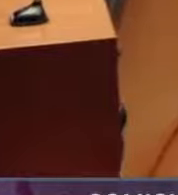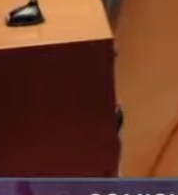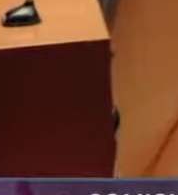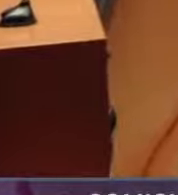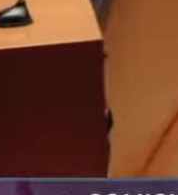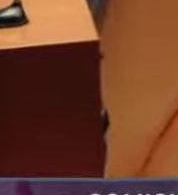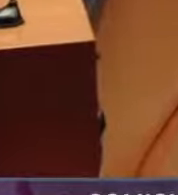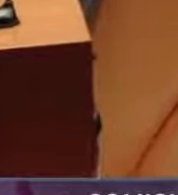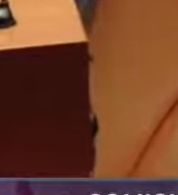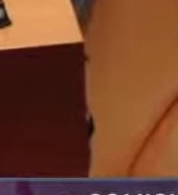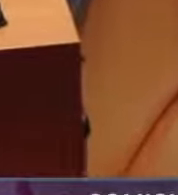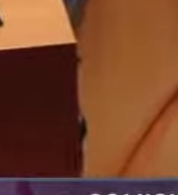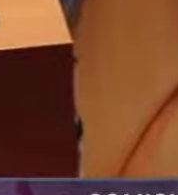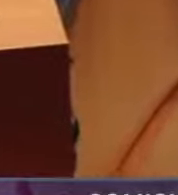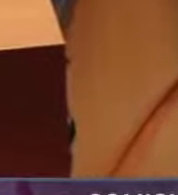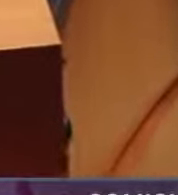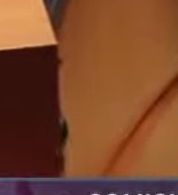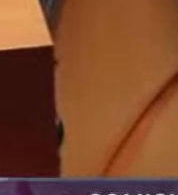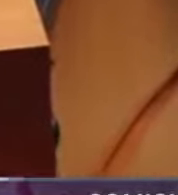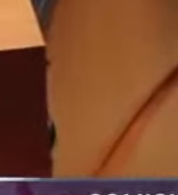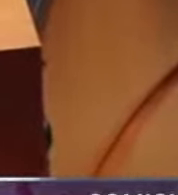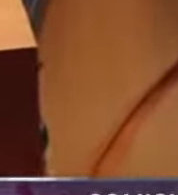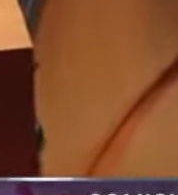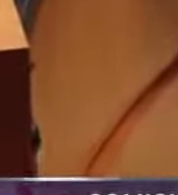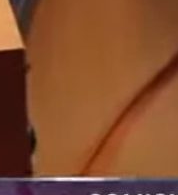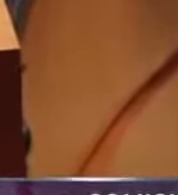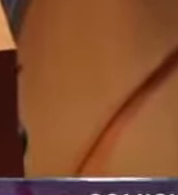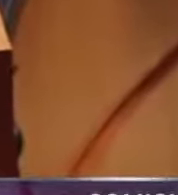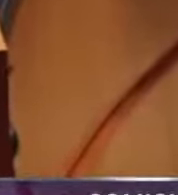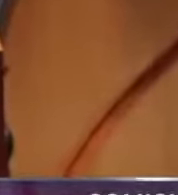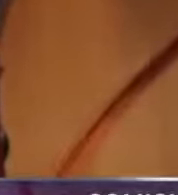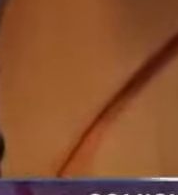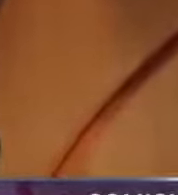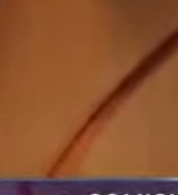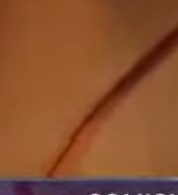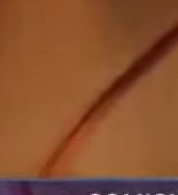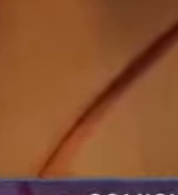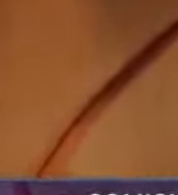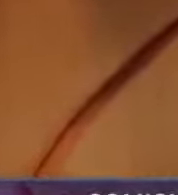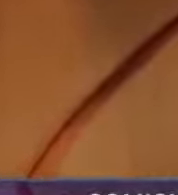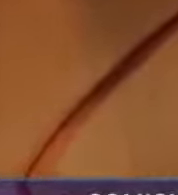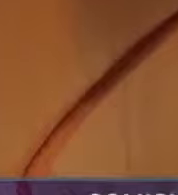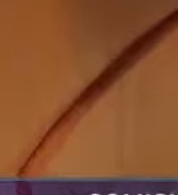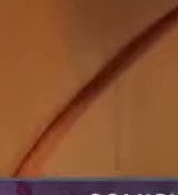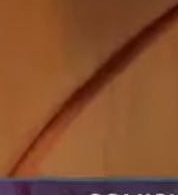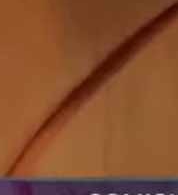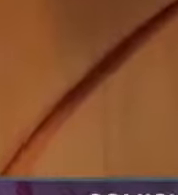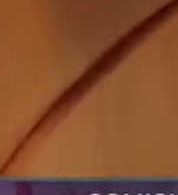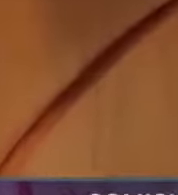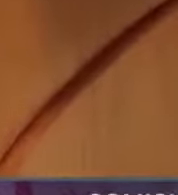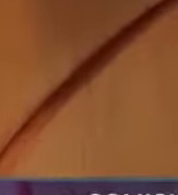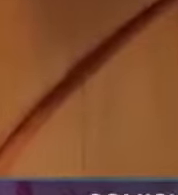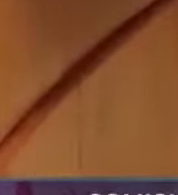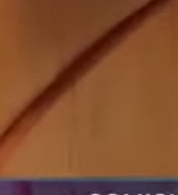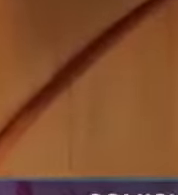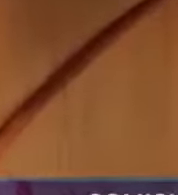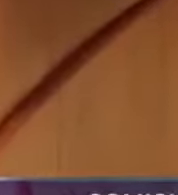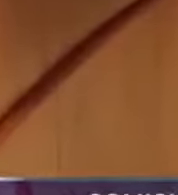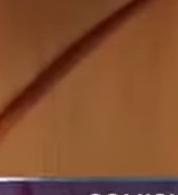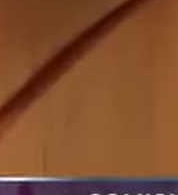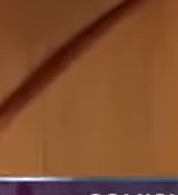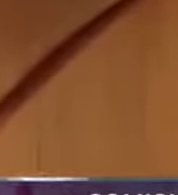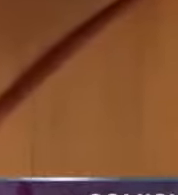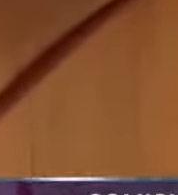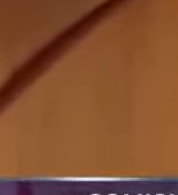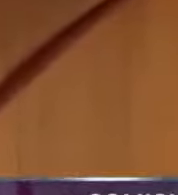pueblo. Pues sabemos que esta ya es prácticamente la última sesión